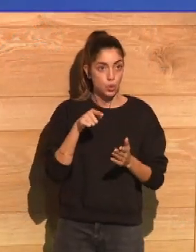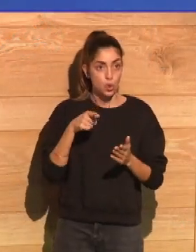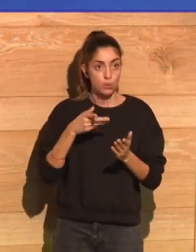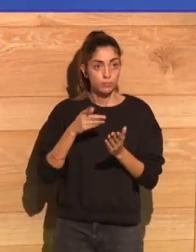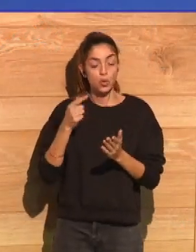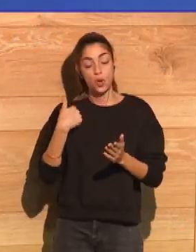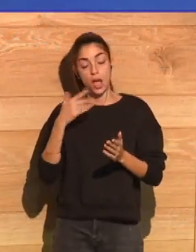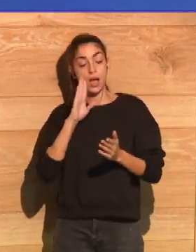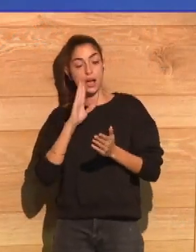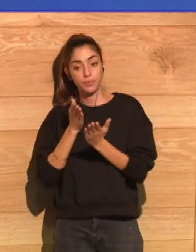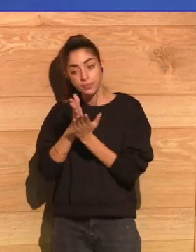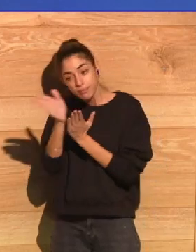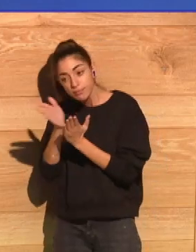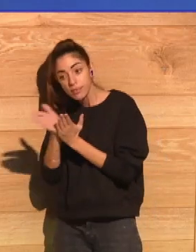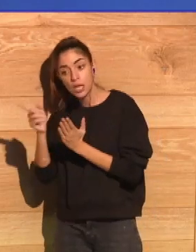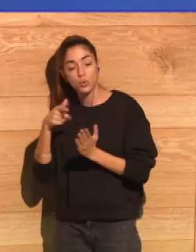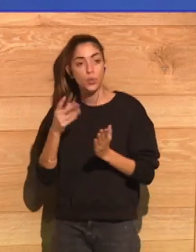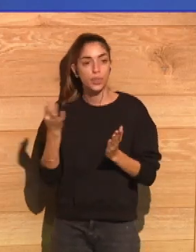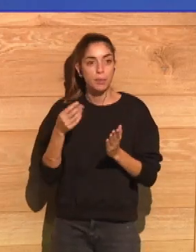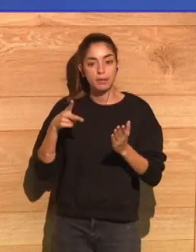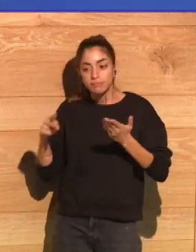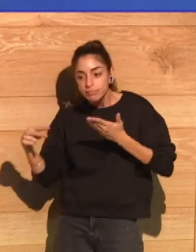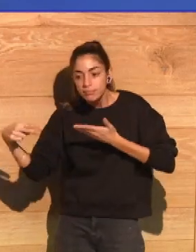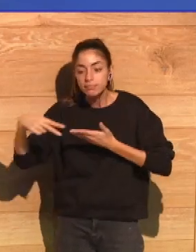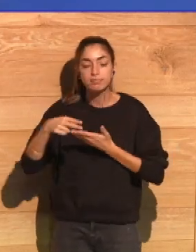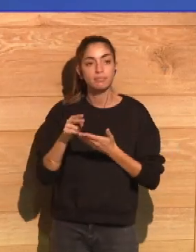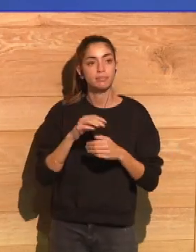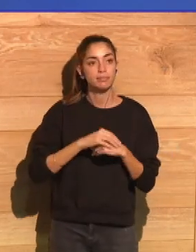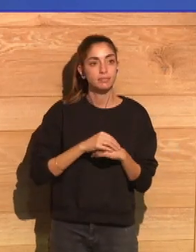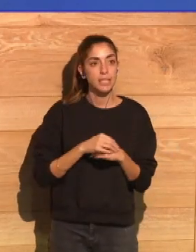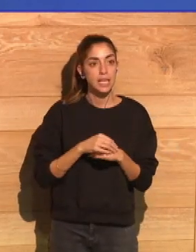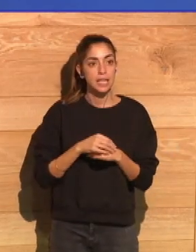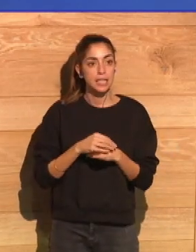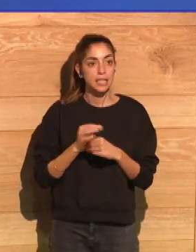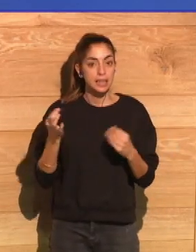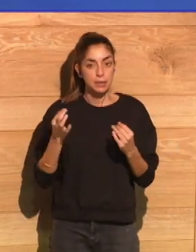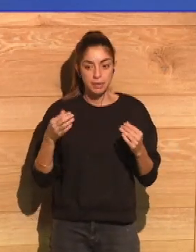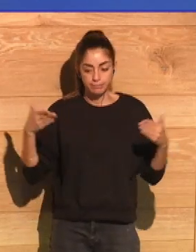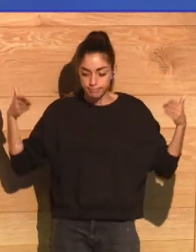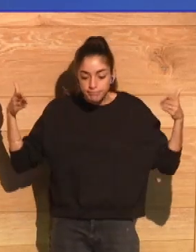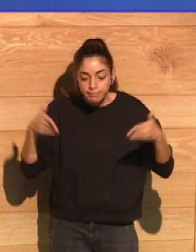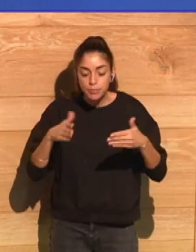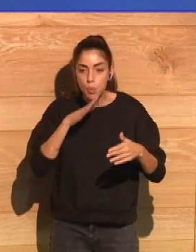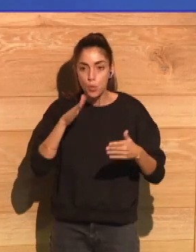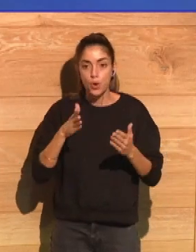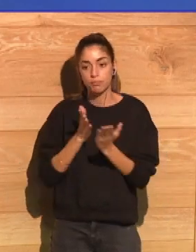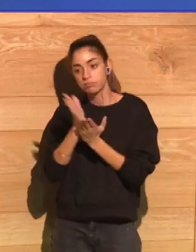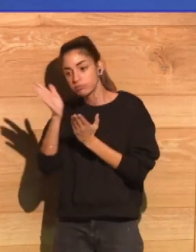tuviste que pulirla, tuviste que podarla, cortarla, y abarcarla, ¿no? Porque se iba y se iba y se iba.